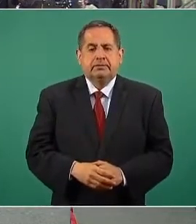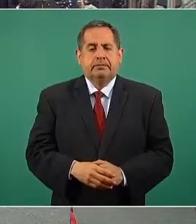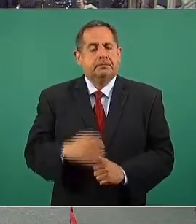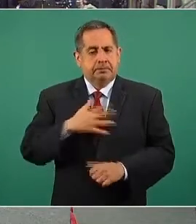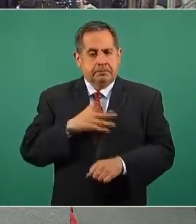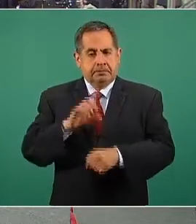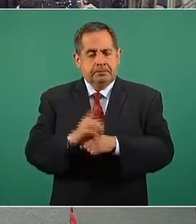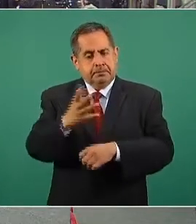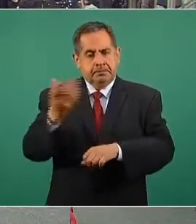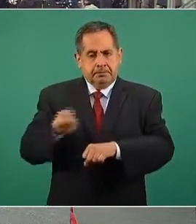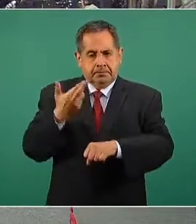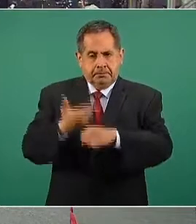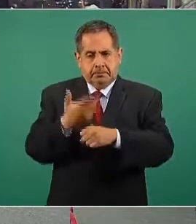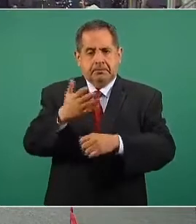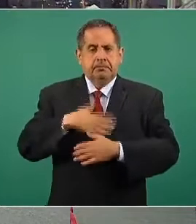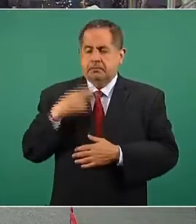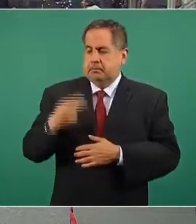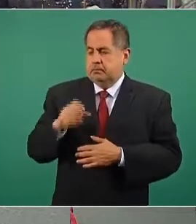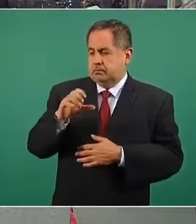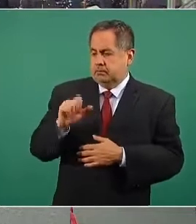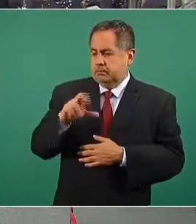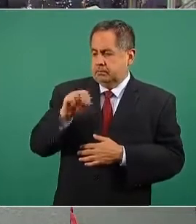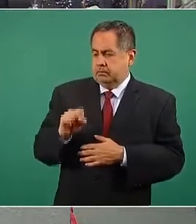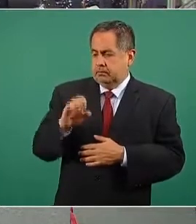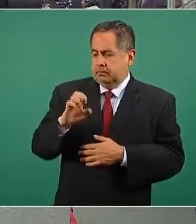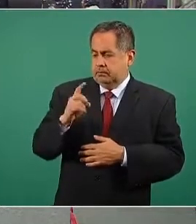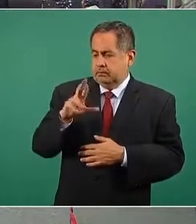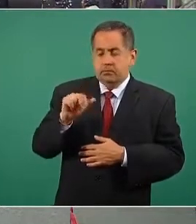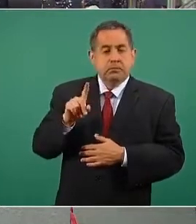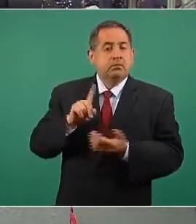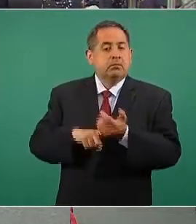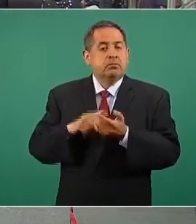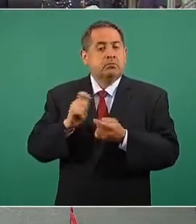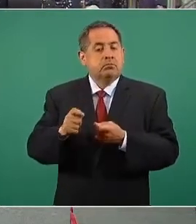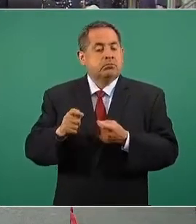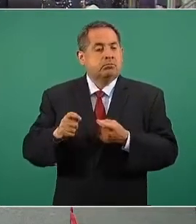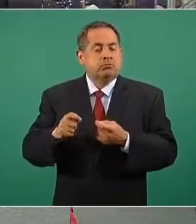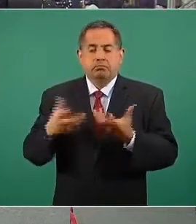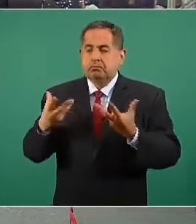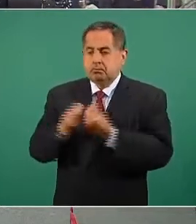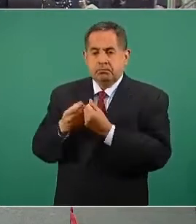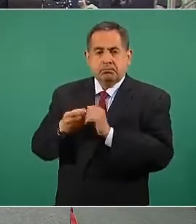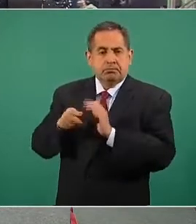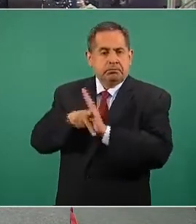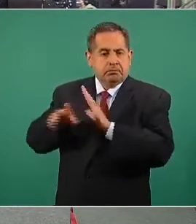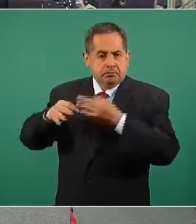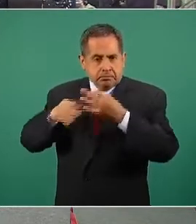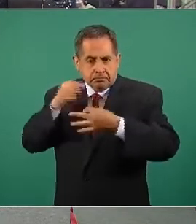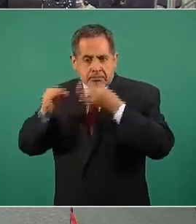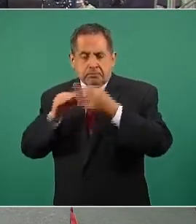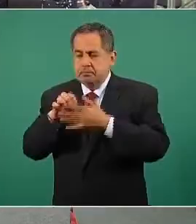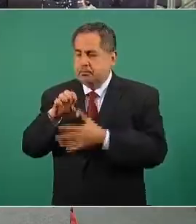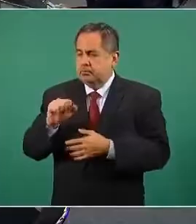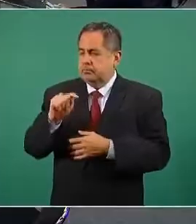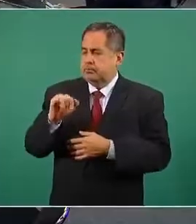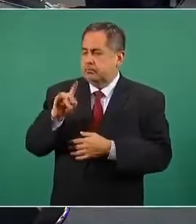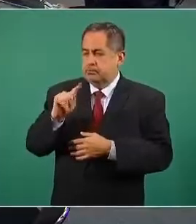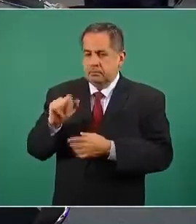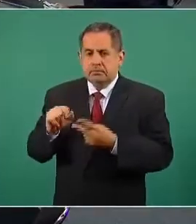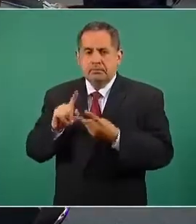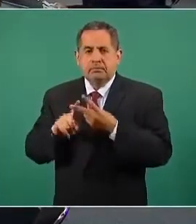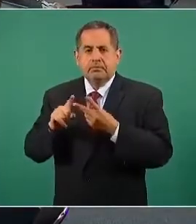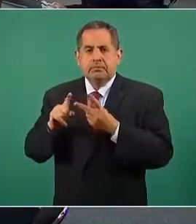Buenos días, secretaria. Mi nombre es Carlos Iván y represento a los canales de Estadística Política, benditas